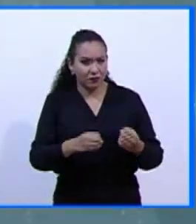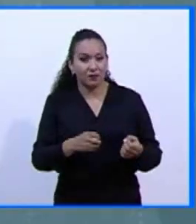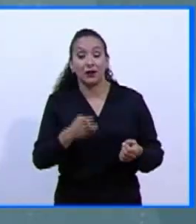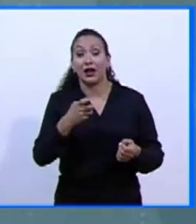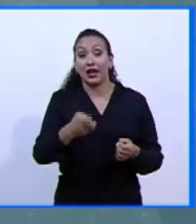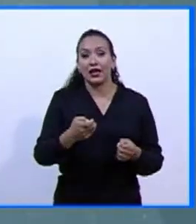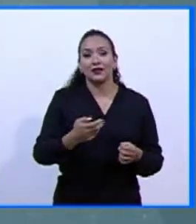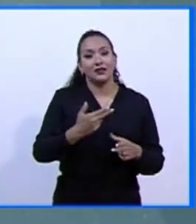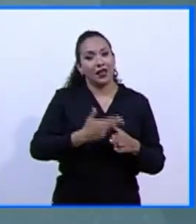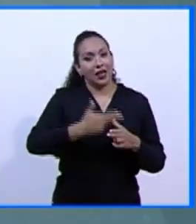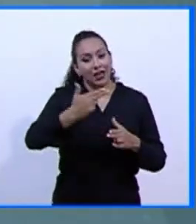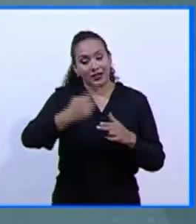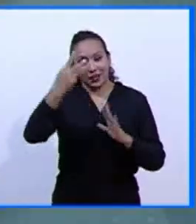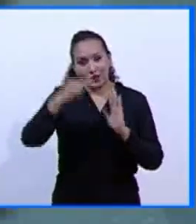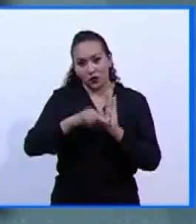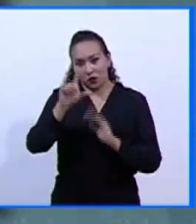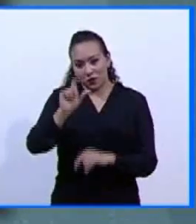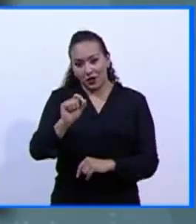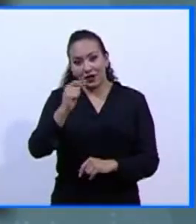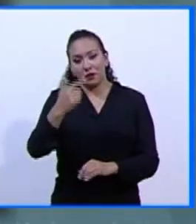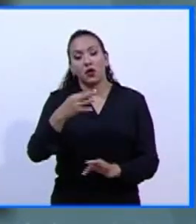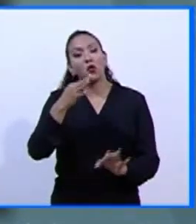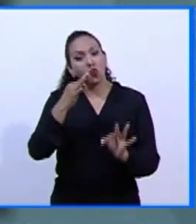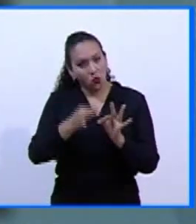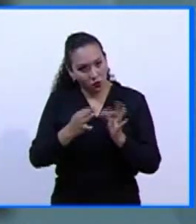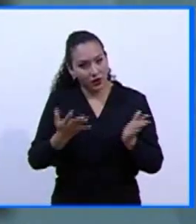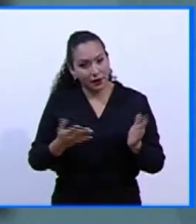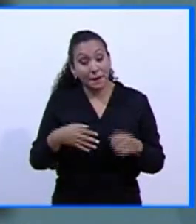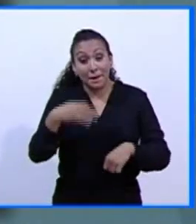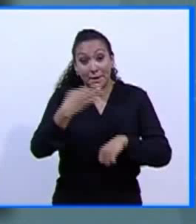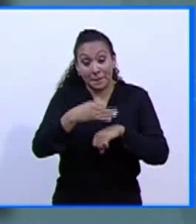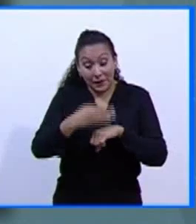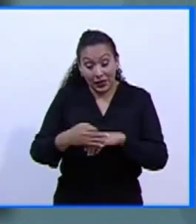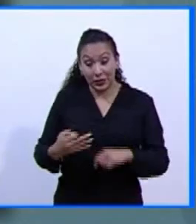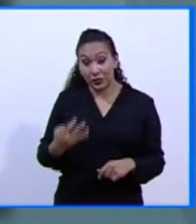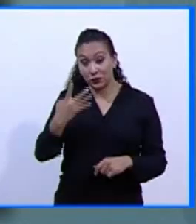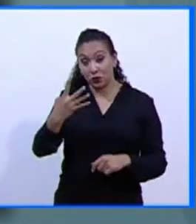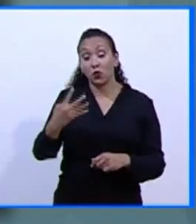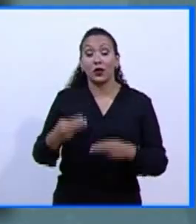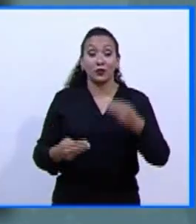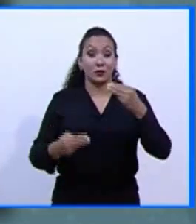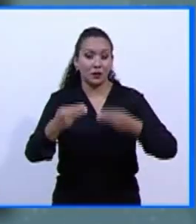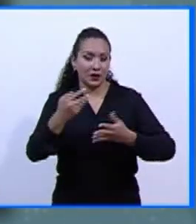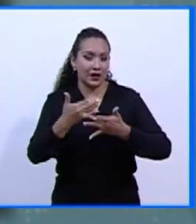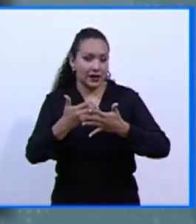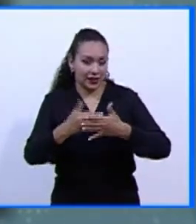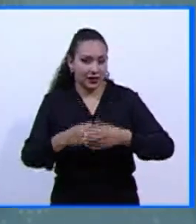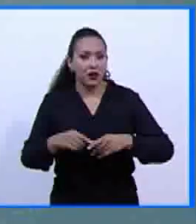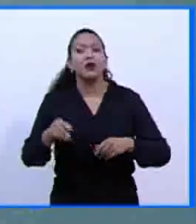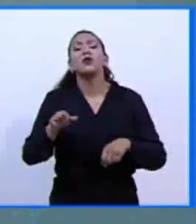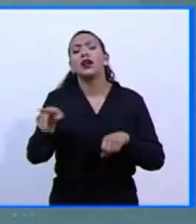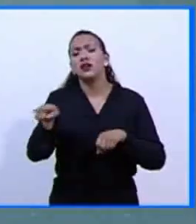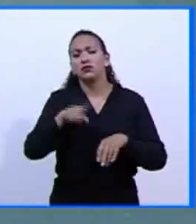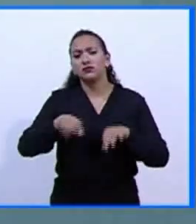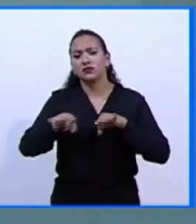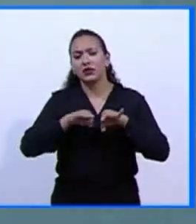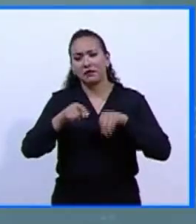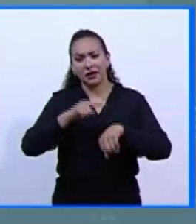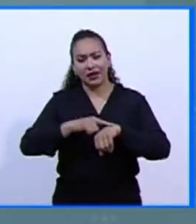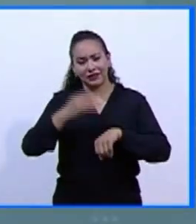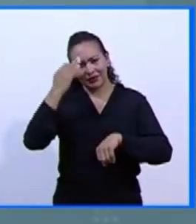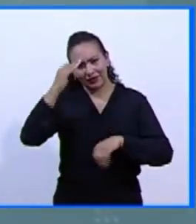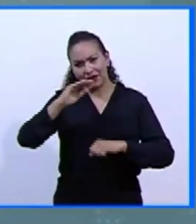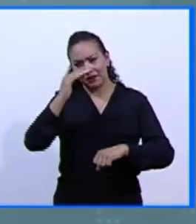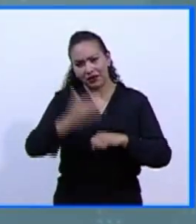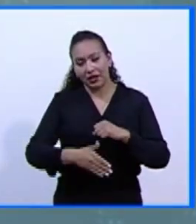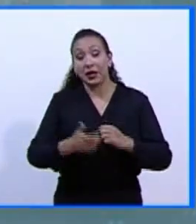hasta 2027. Se suspenderán los nombramientos de 4 magistraturas que terminan su periodo y no habrá disminución